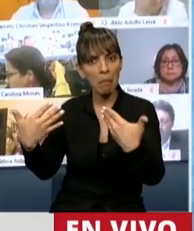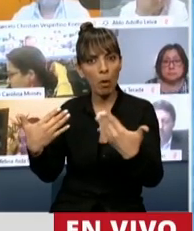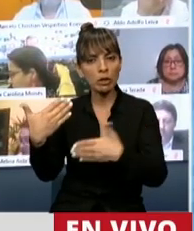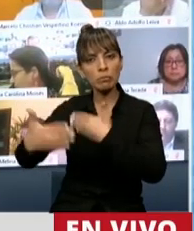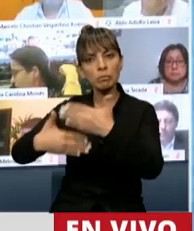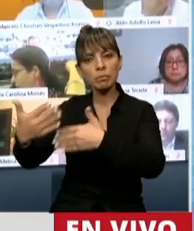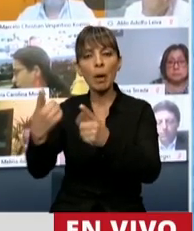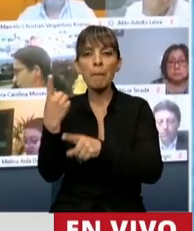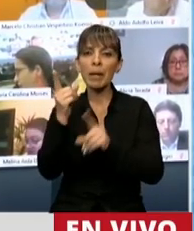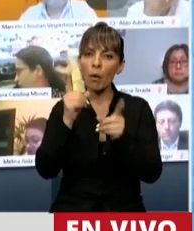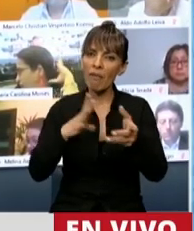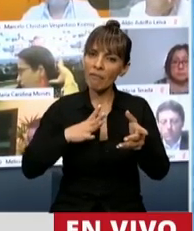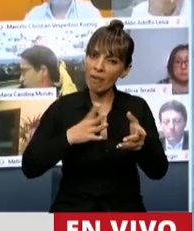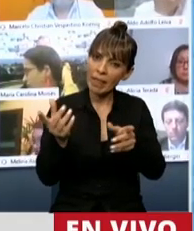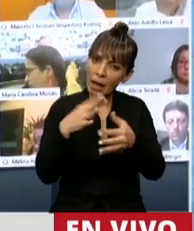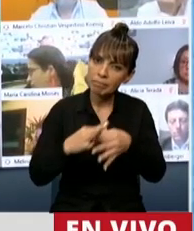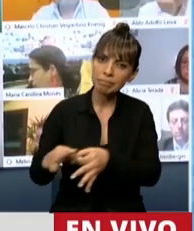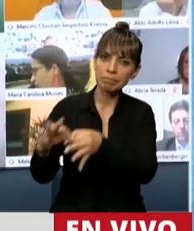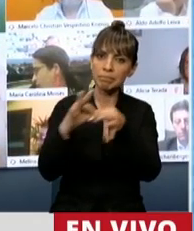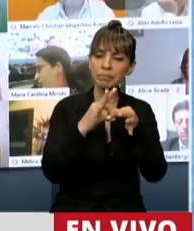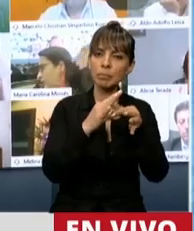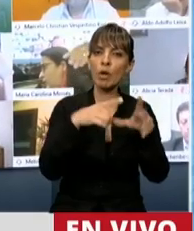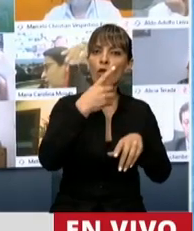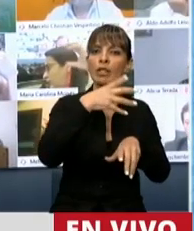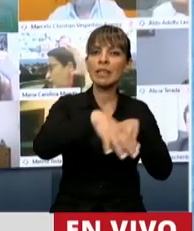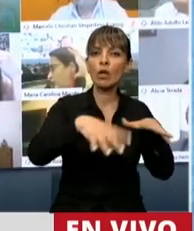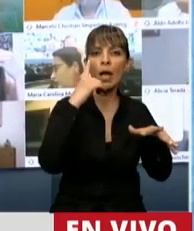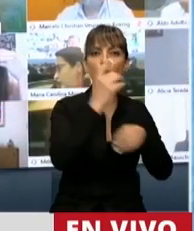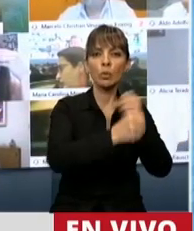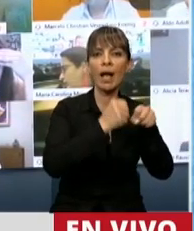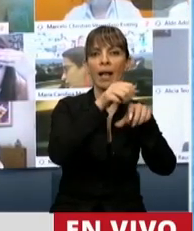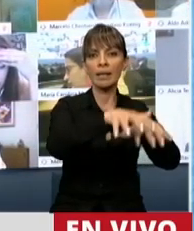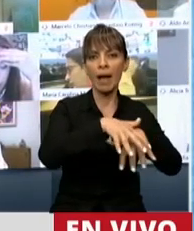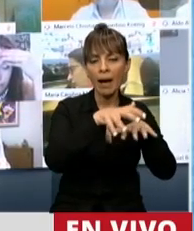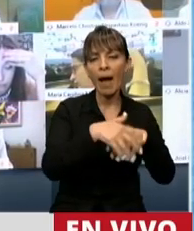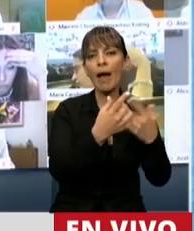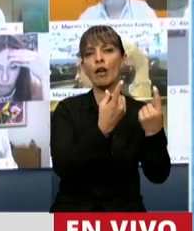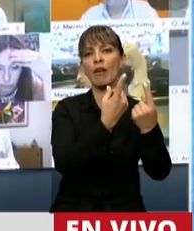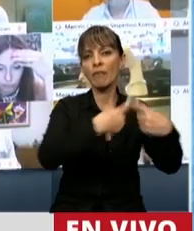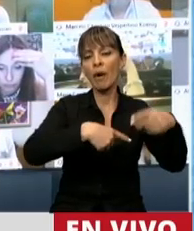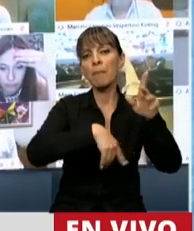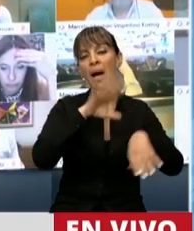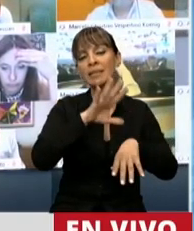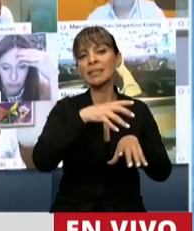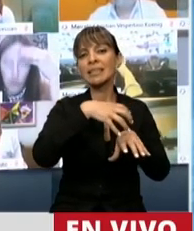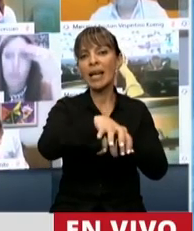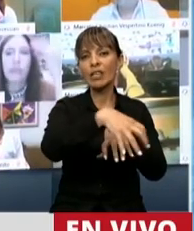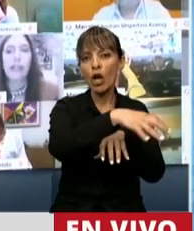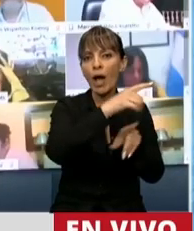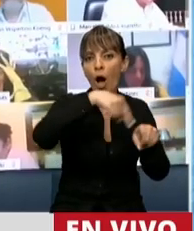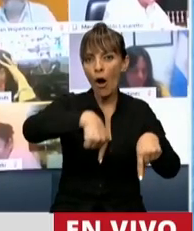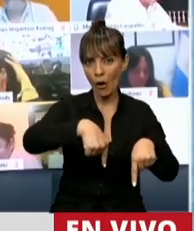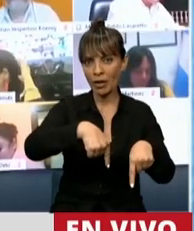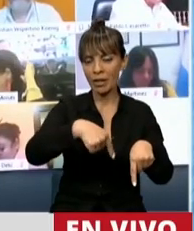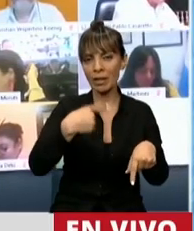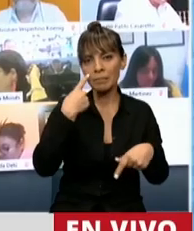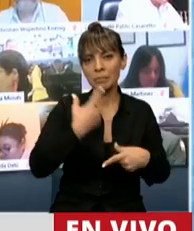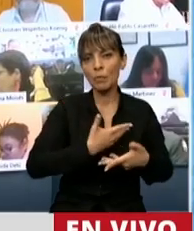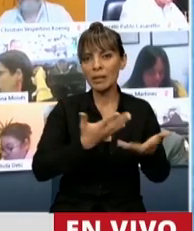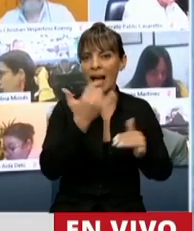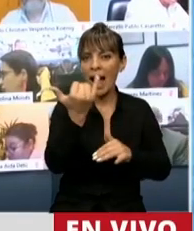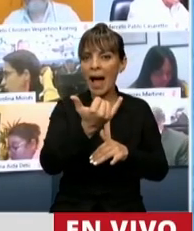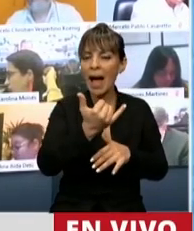embargo, debemos lograr una mayor vinculación con los sectores industriales, agrarios y sobre todo con aquellos que hoy se muestran